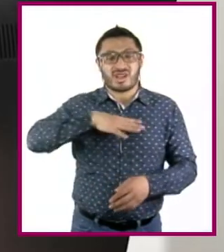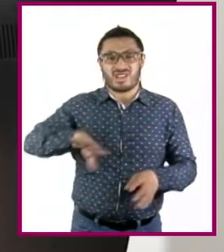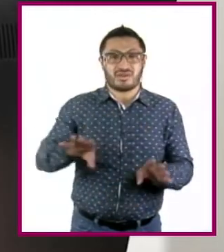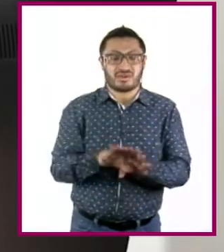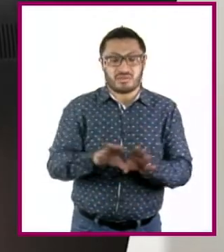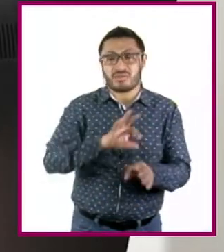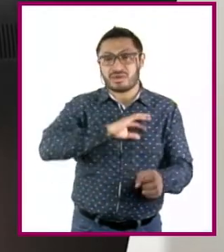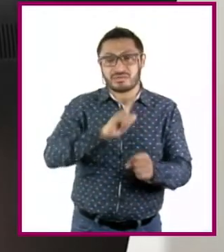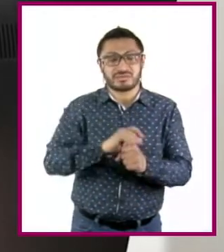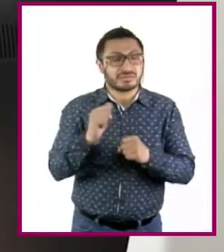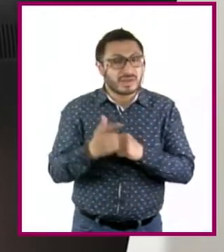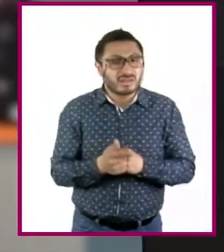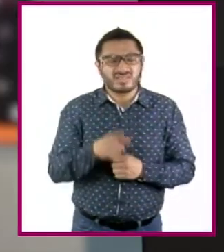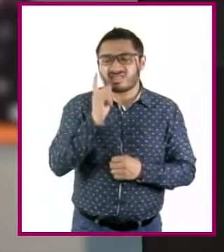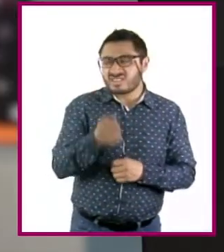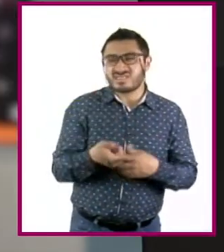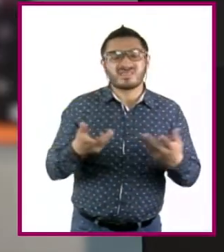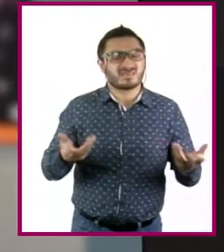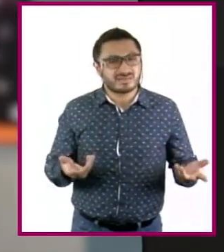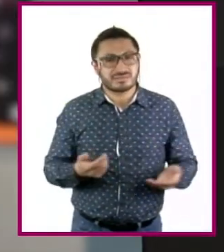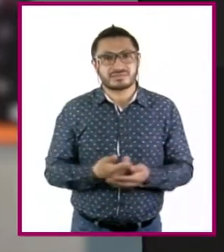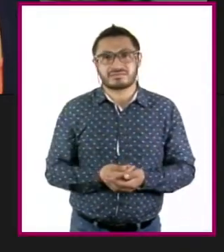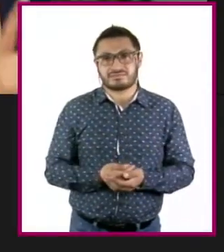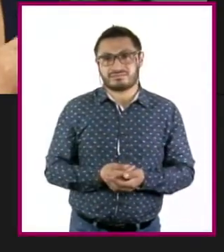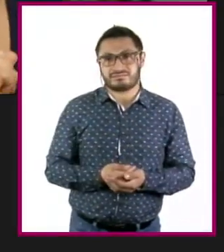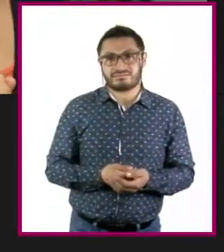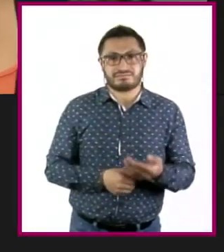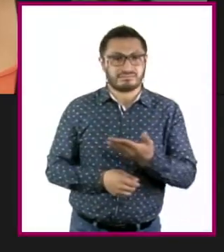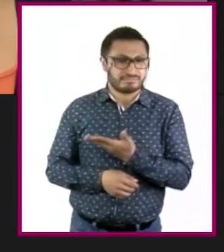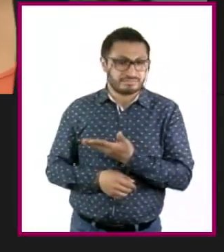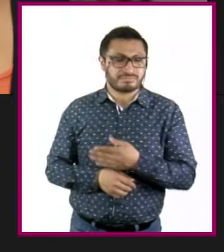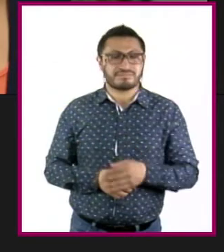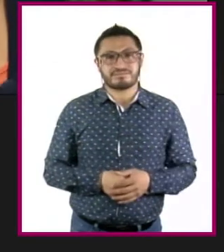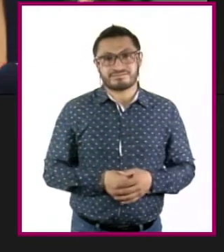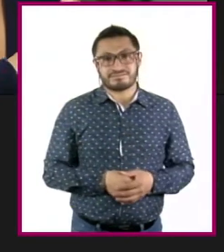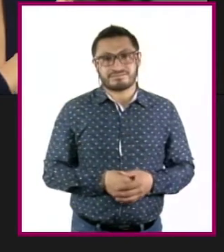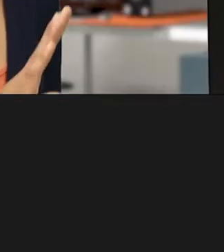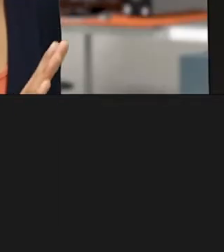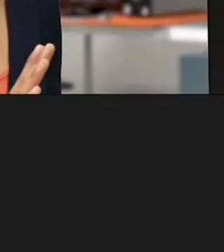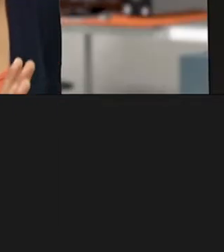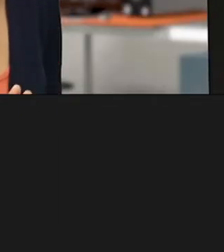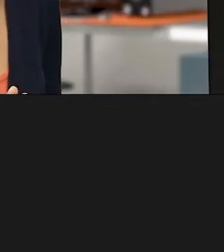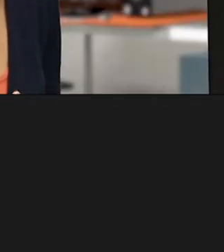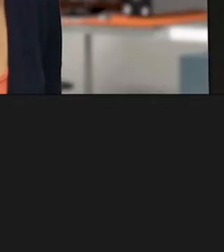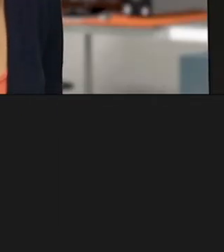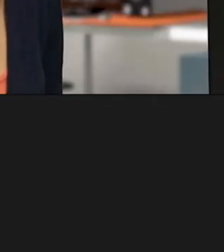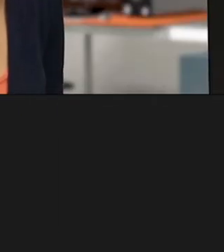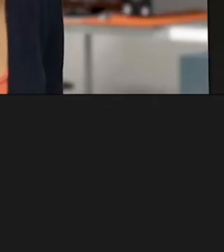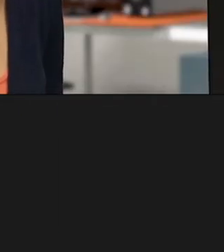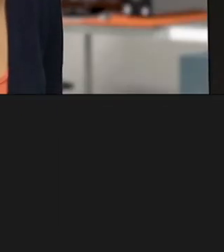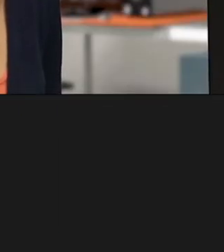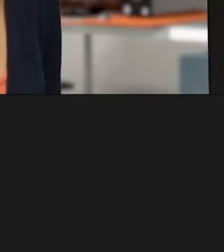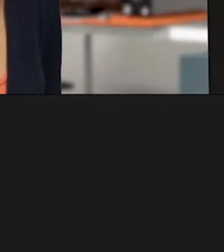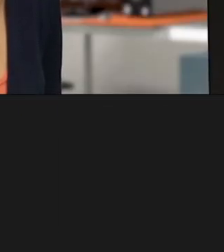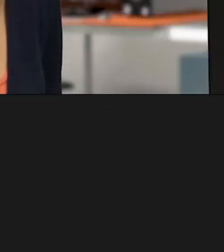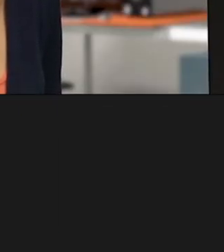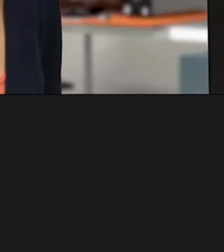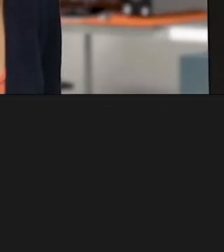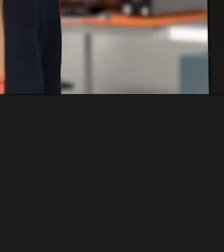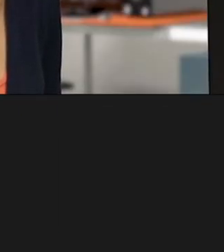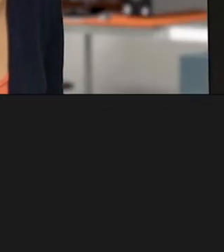¿Cómo? ¿Excepciones? Sí, excepciones. Imagínate que fueras tan pobre que no pudieras conseguir